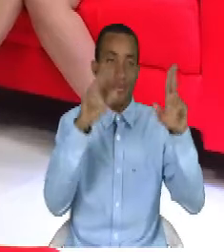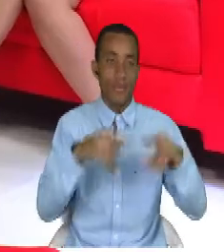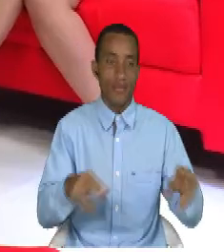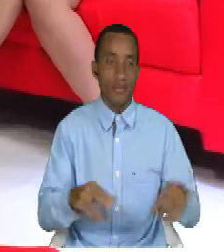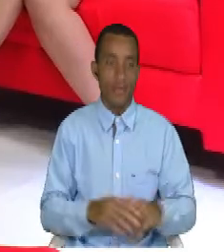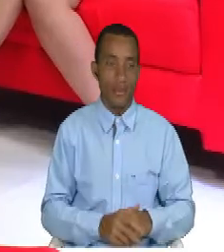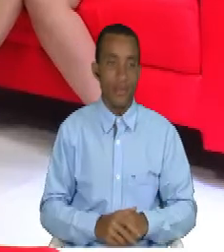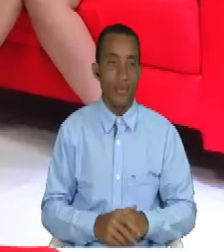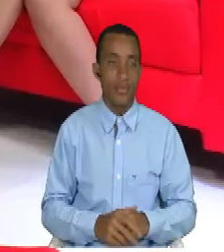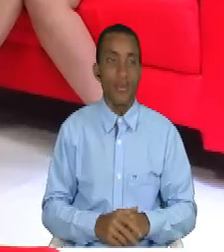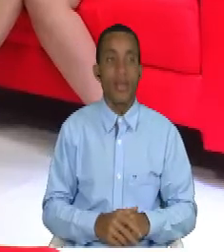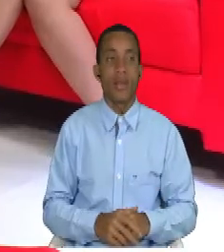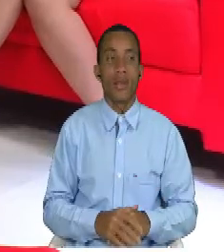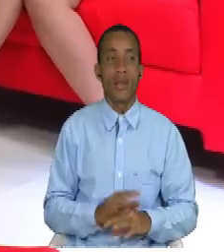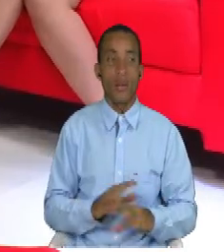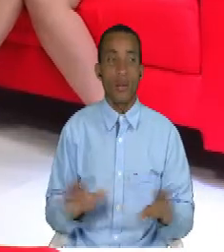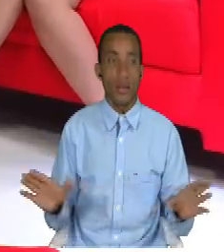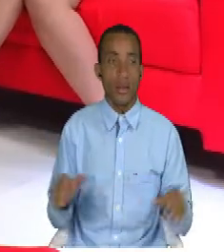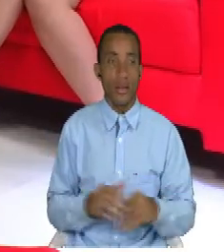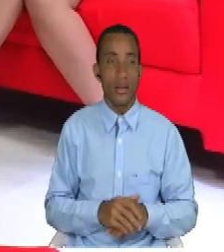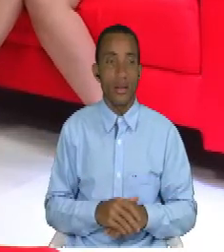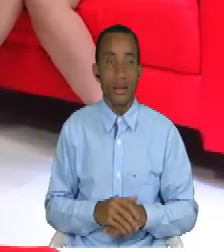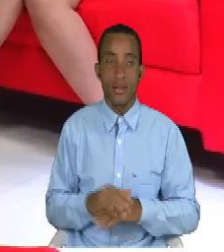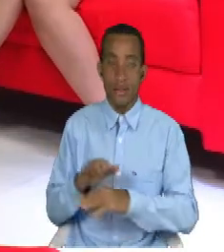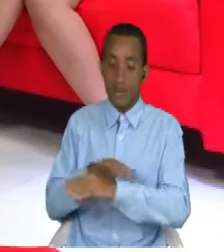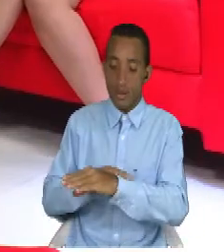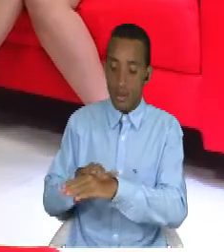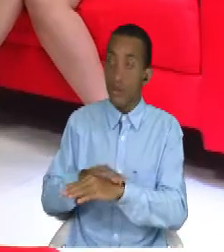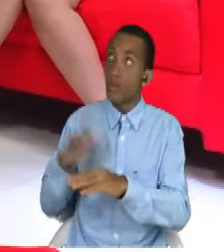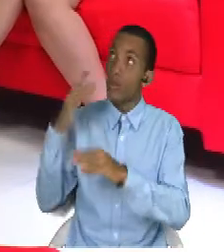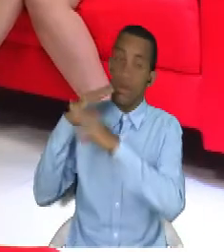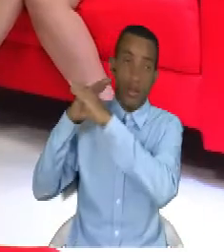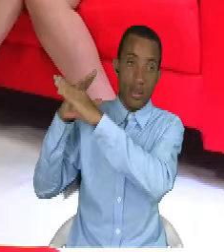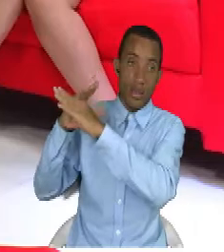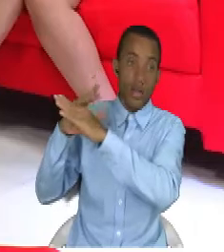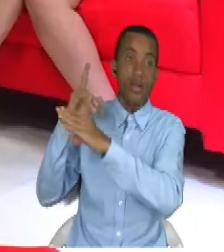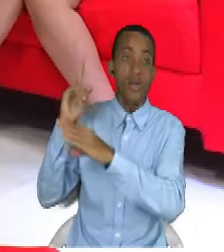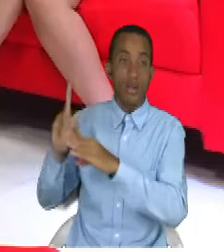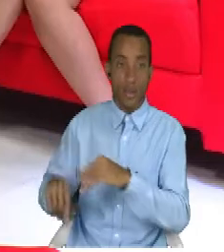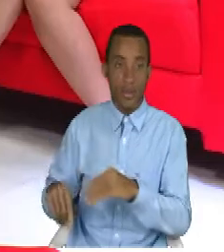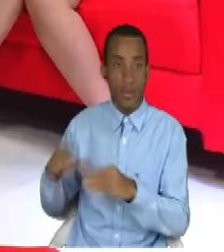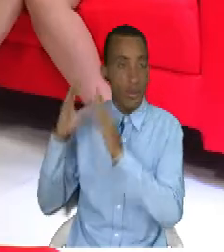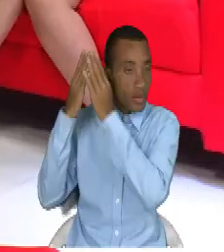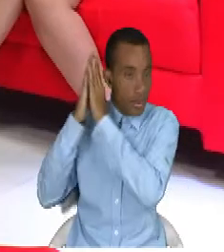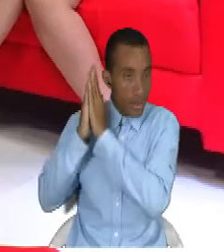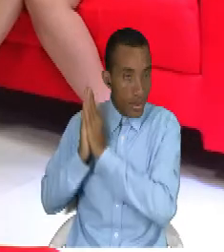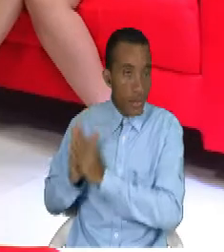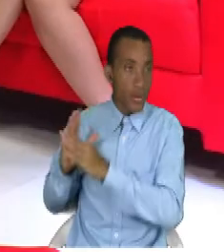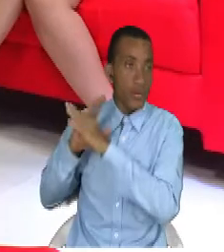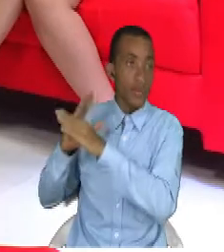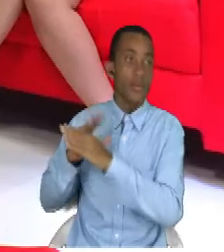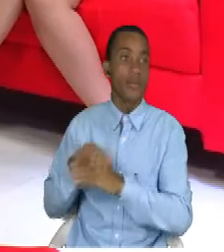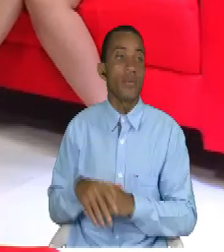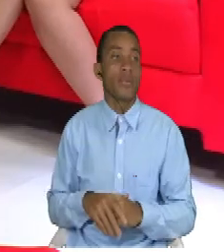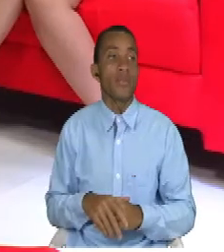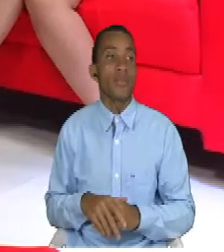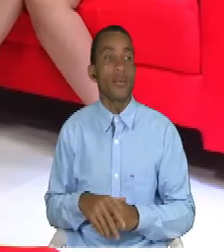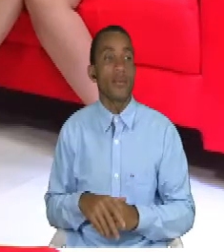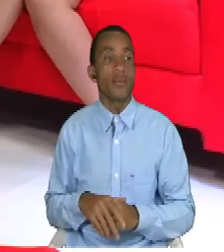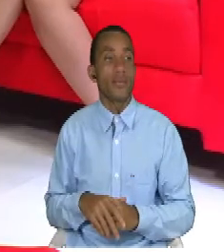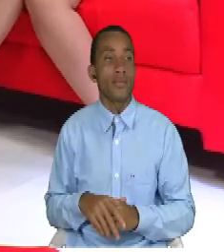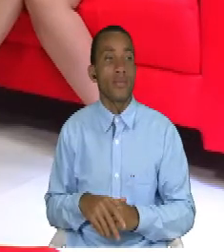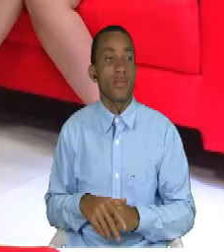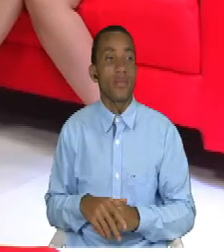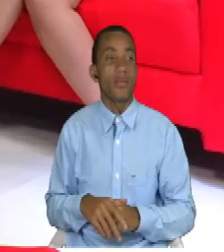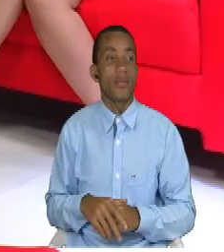no solamente estamos utilizando bloqueador para nuestra piel sino también para nuestro cabello claro que sí es